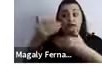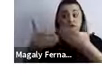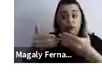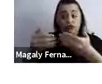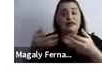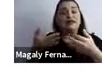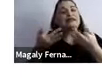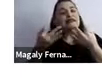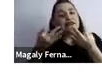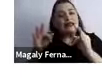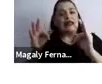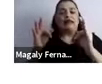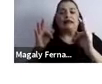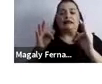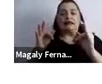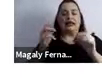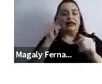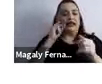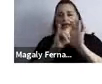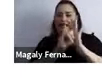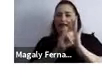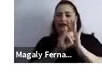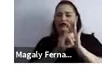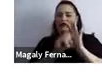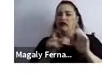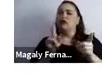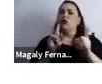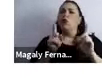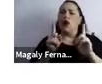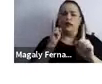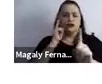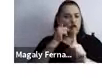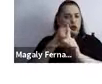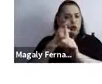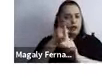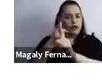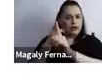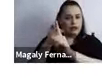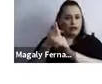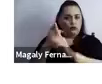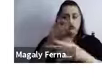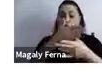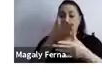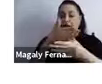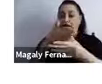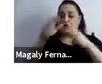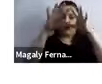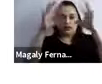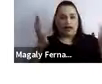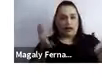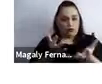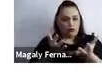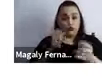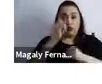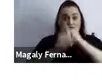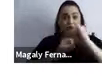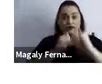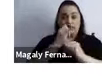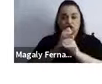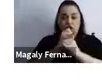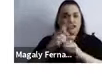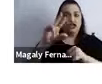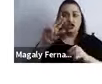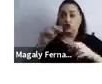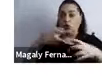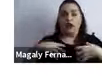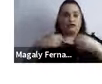intenté identificar cuáles eran los objetivos compartidos en el mundo, internacionales, en torno a la salud